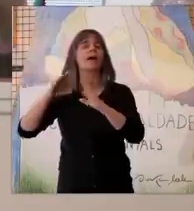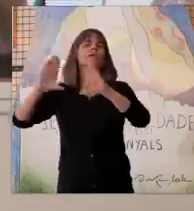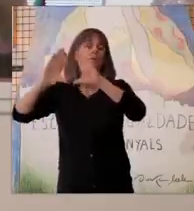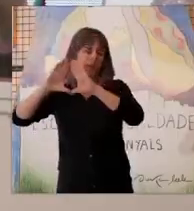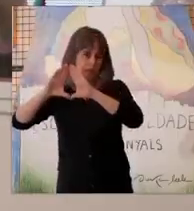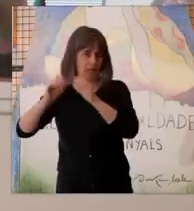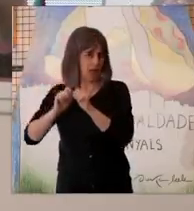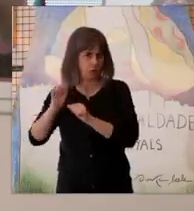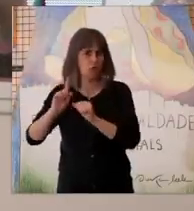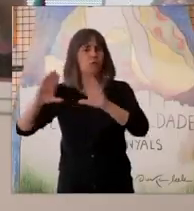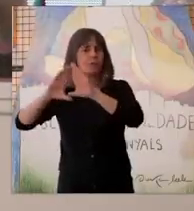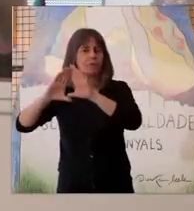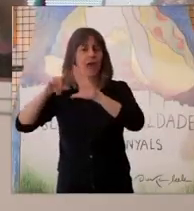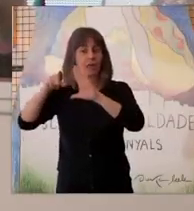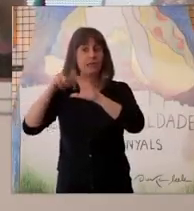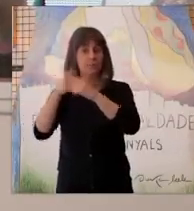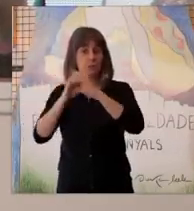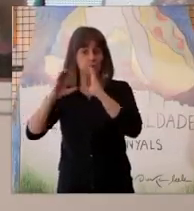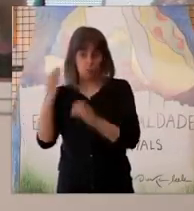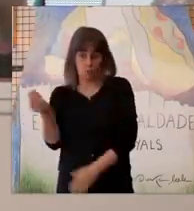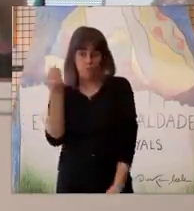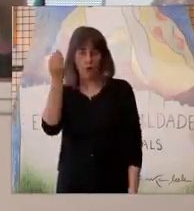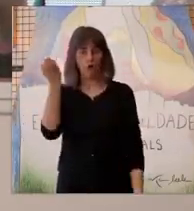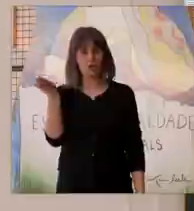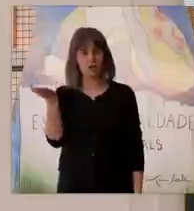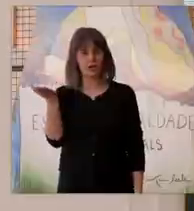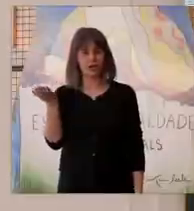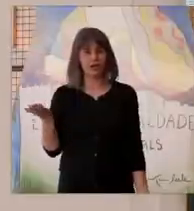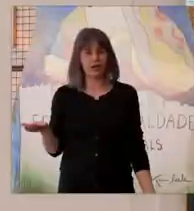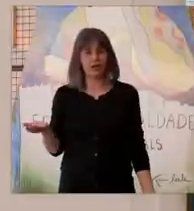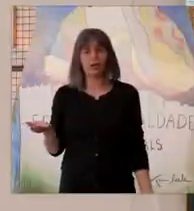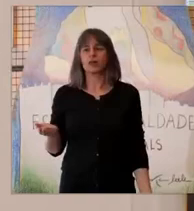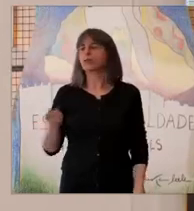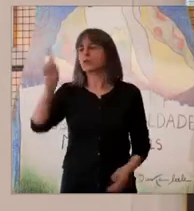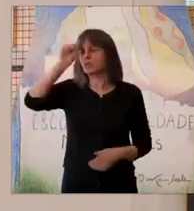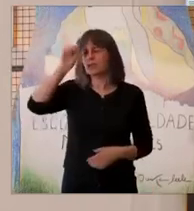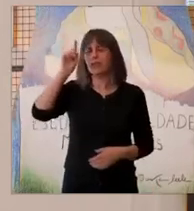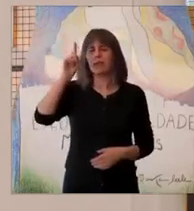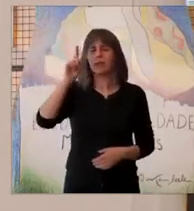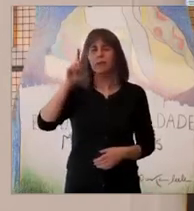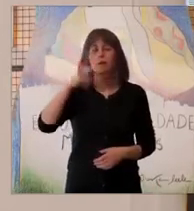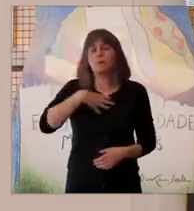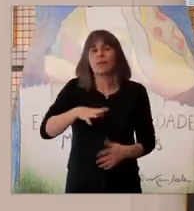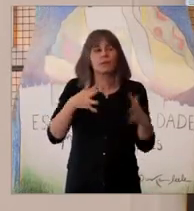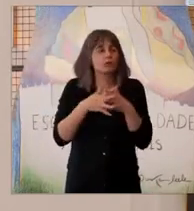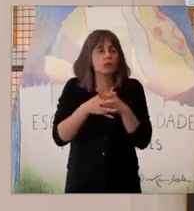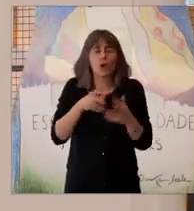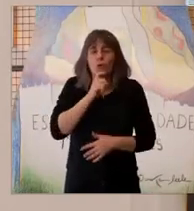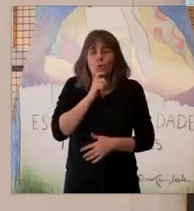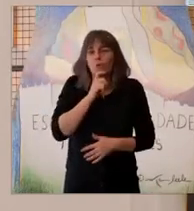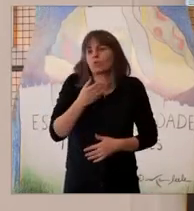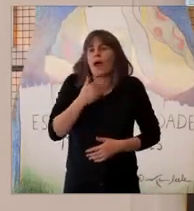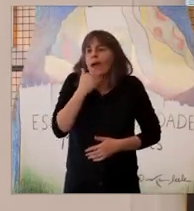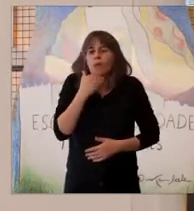es un medio mejor porque no podríamos tener no sé si desde la fape es que no sé cómo se podría estructurar pero una